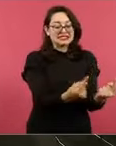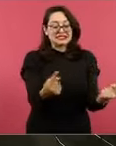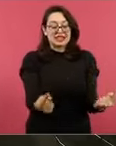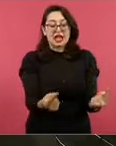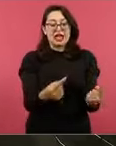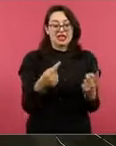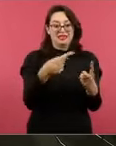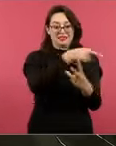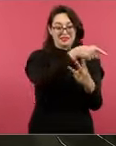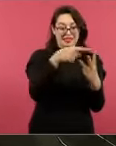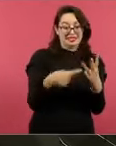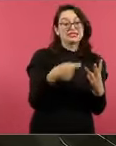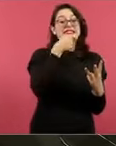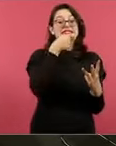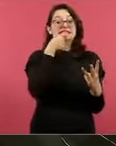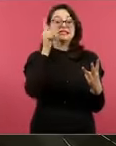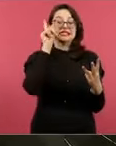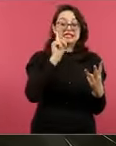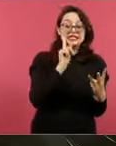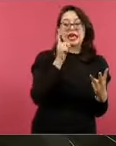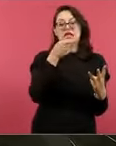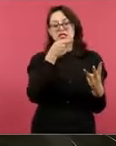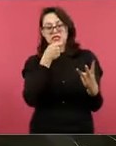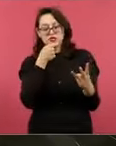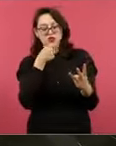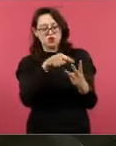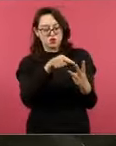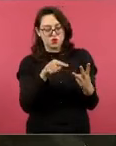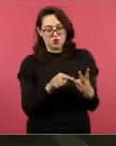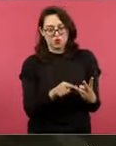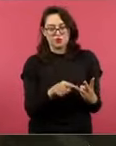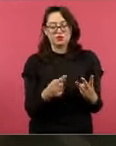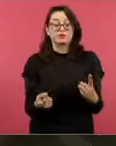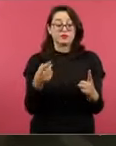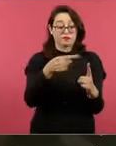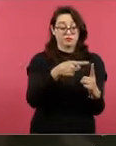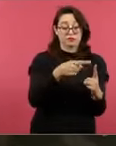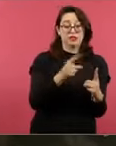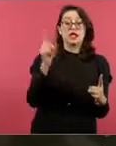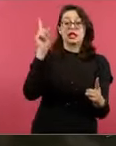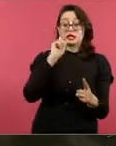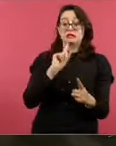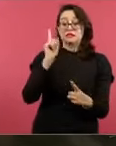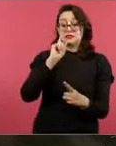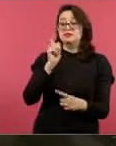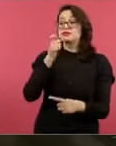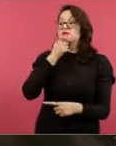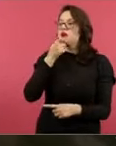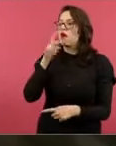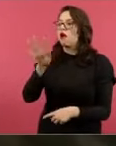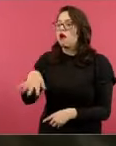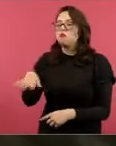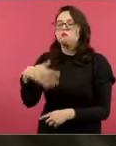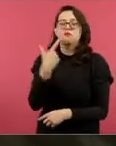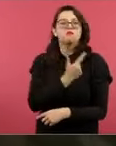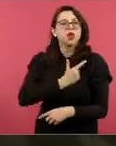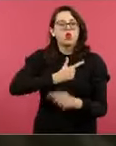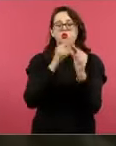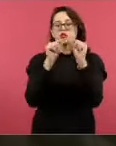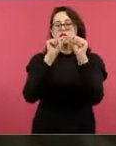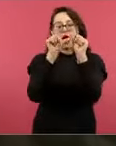Yunuen, y esta niña llamada Yunuen va a decir que ella encontró una hoja que le encanta y que le